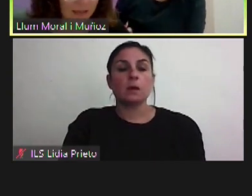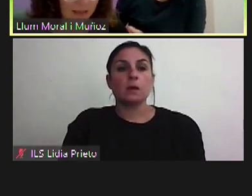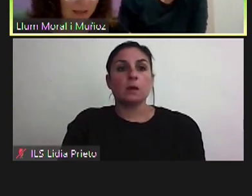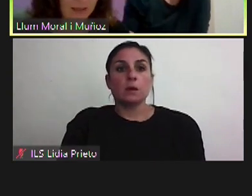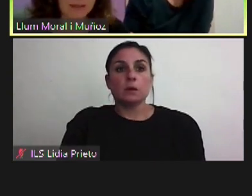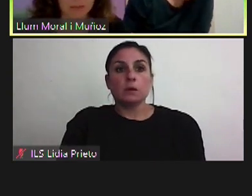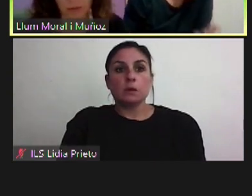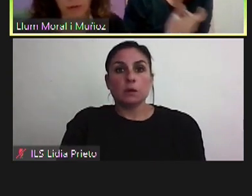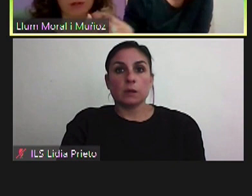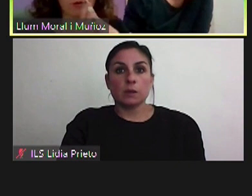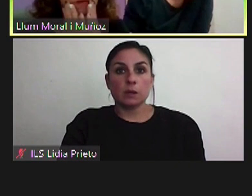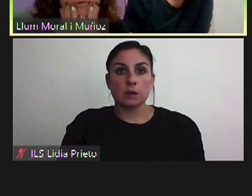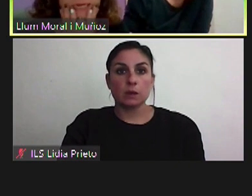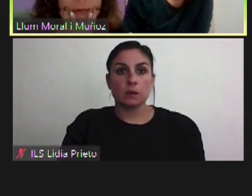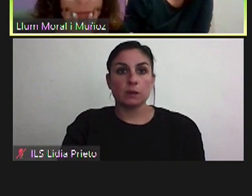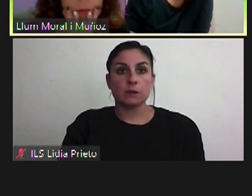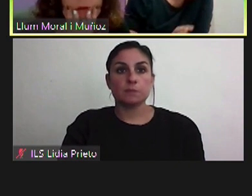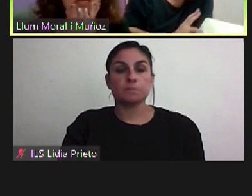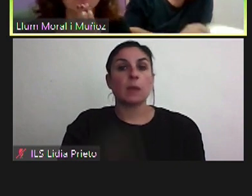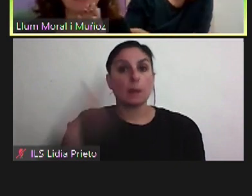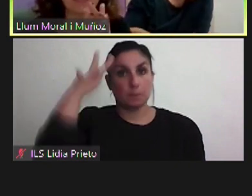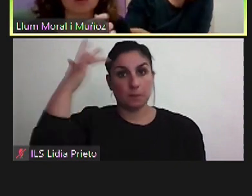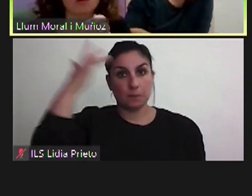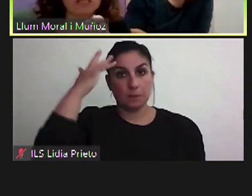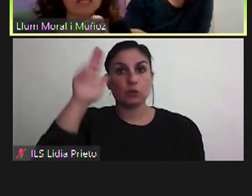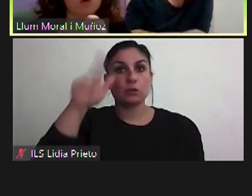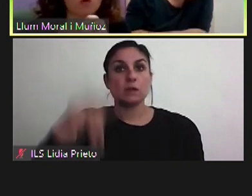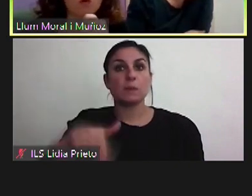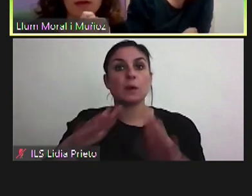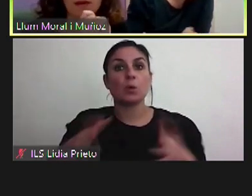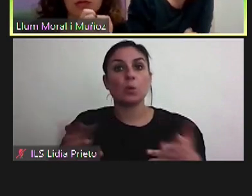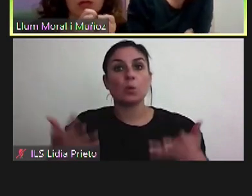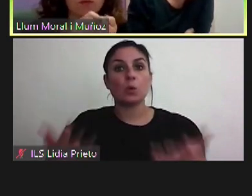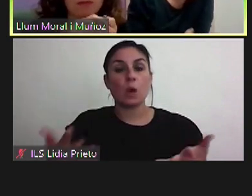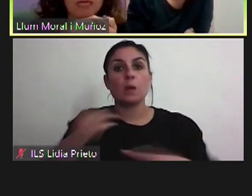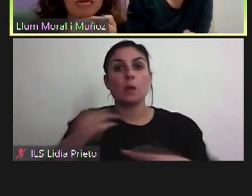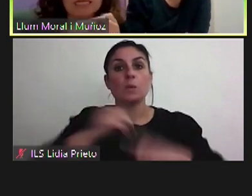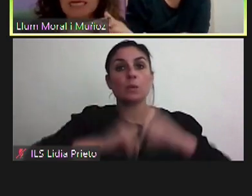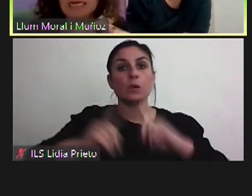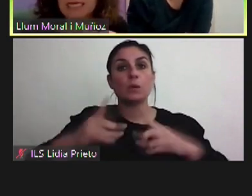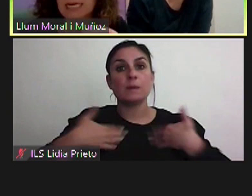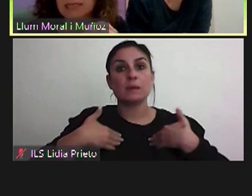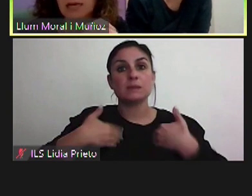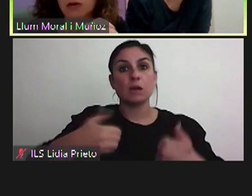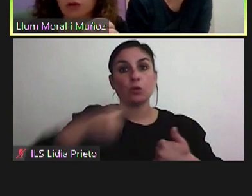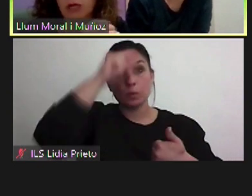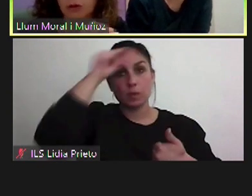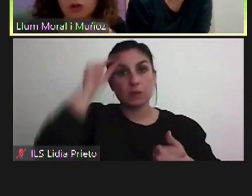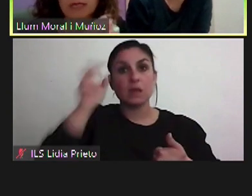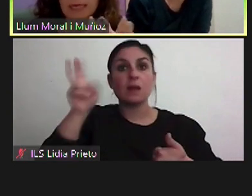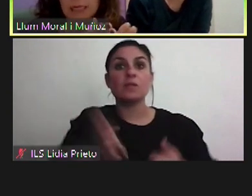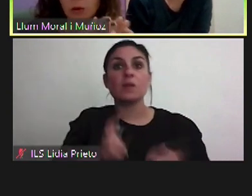Vale, hay mito, ¿no? De que el problema de salud mental es compartido o culpa de las personas, sus familiares, que es hereditario y